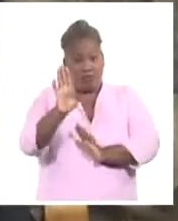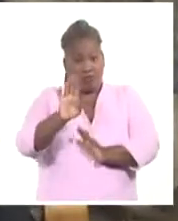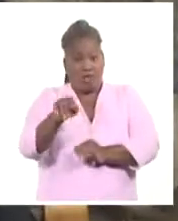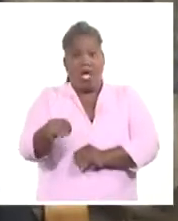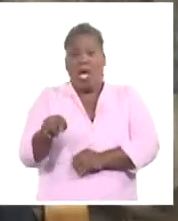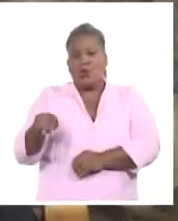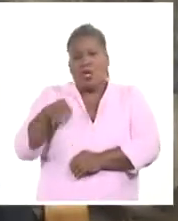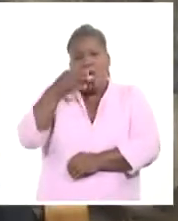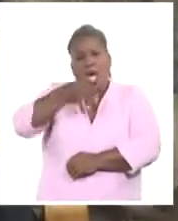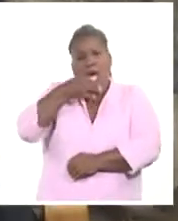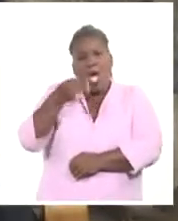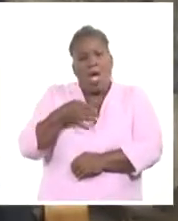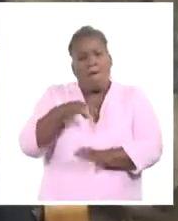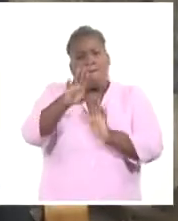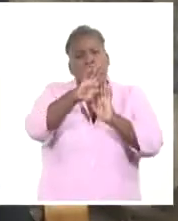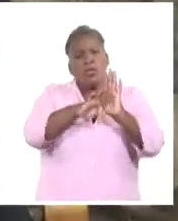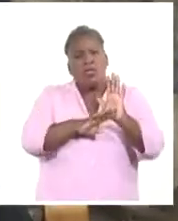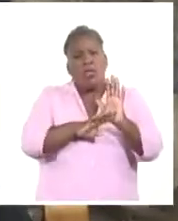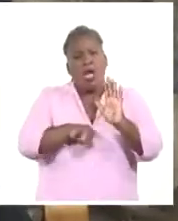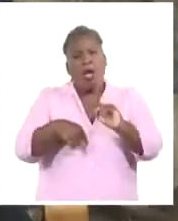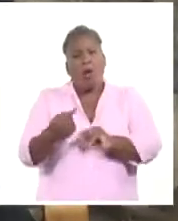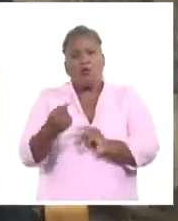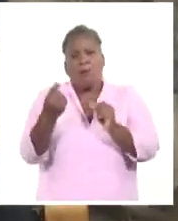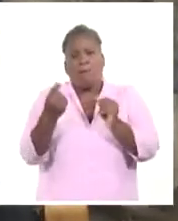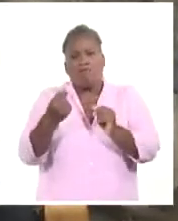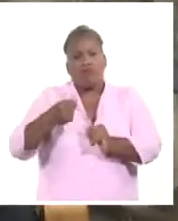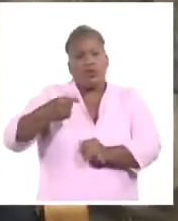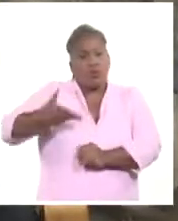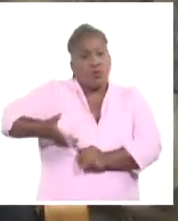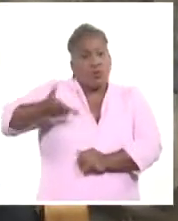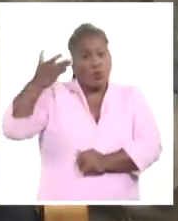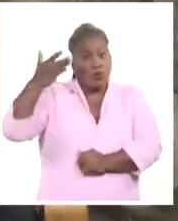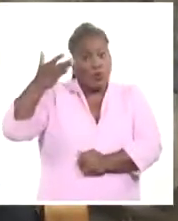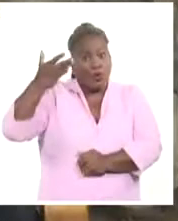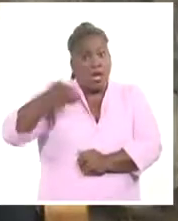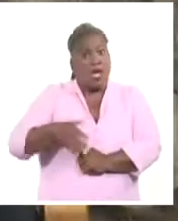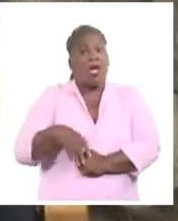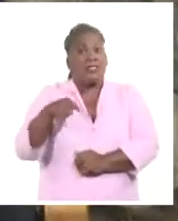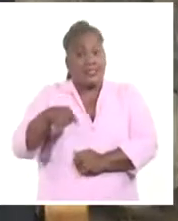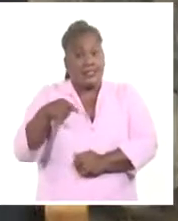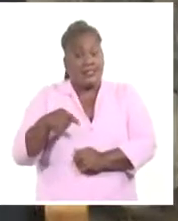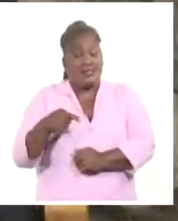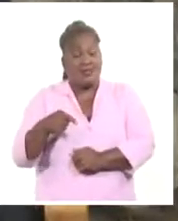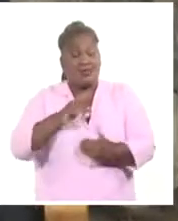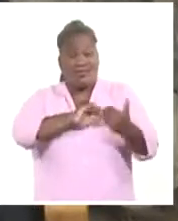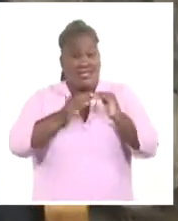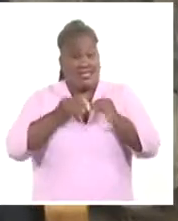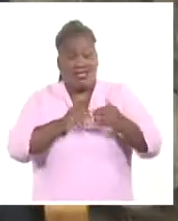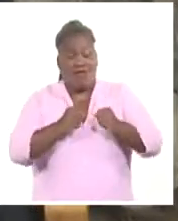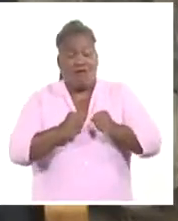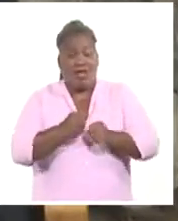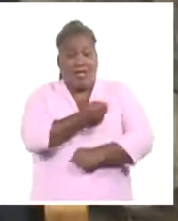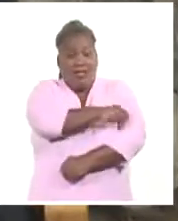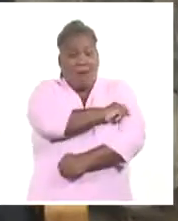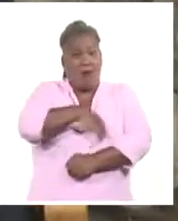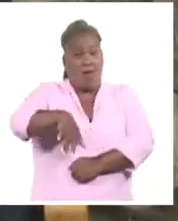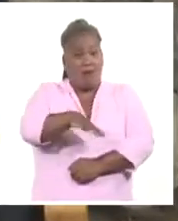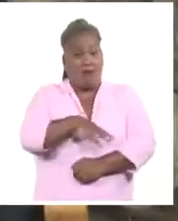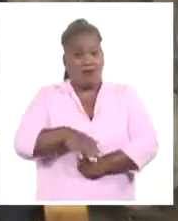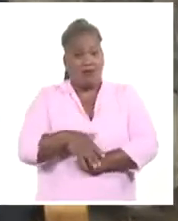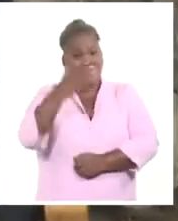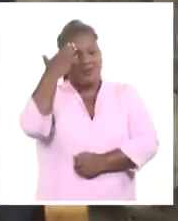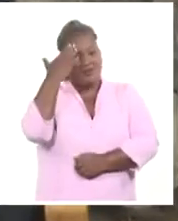medidas antiinflacionarias, algo que es sin dudas uno de los temas más debatidos por la población cubana.